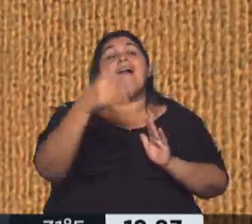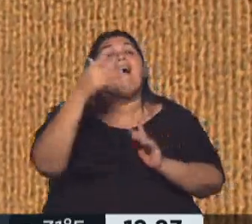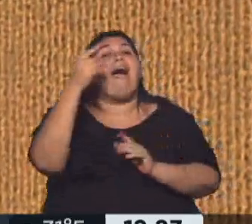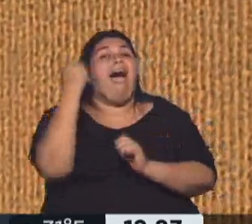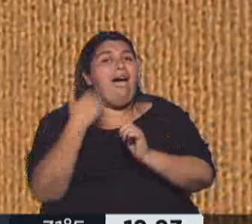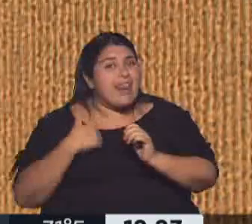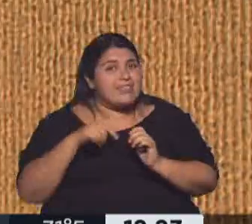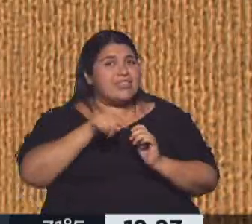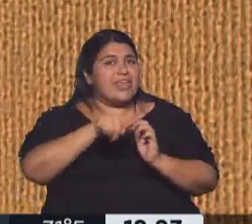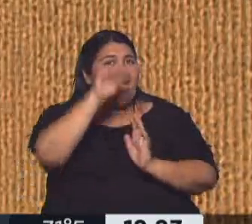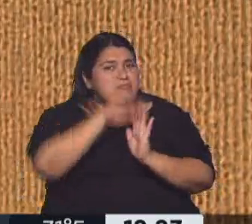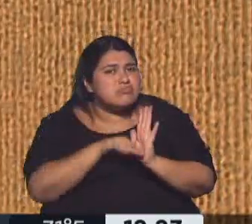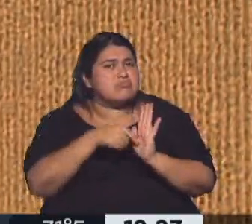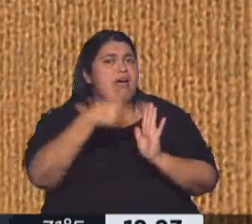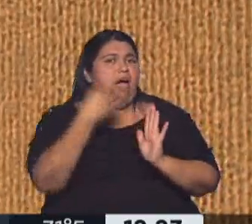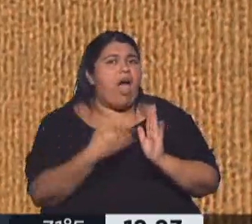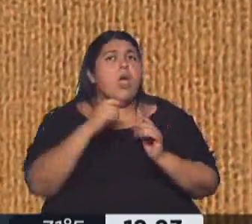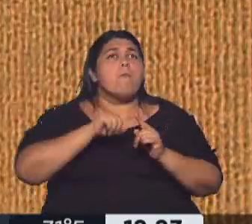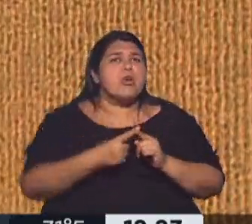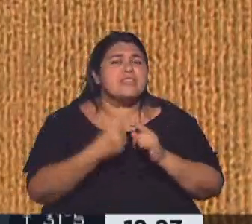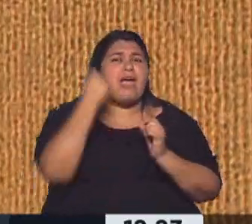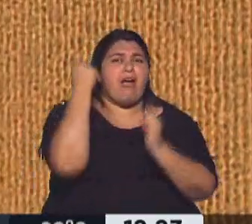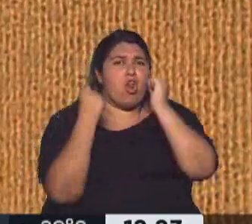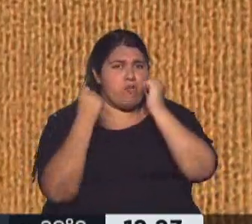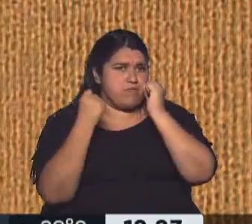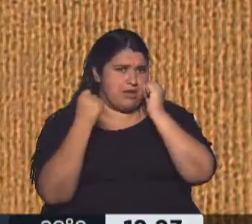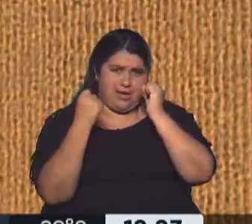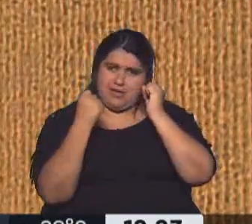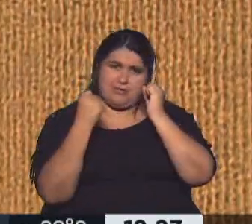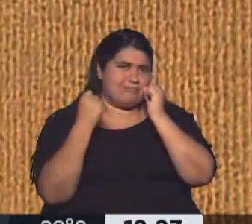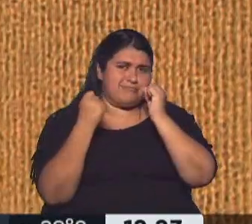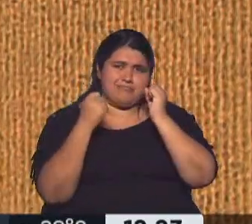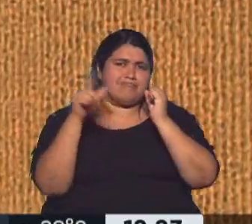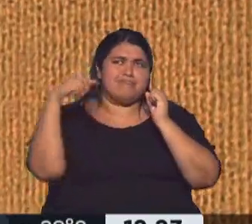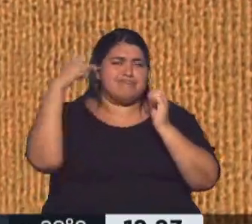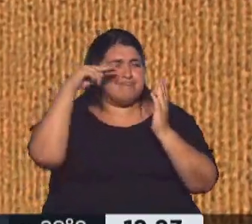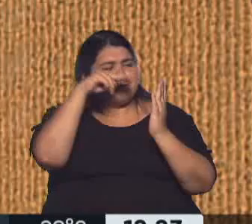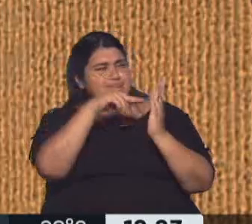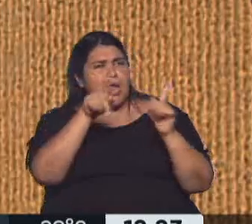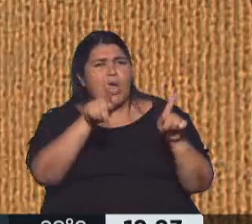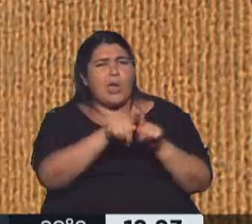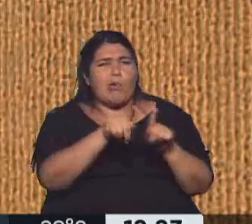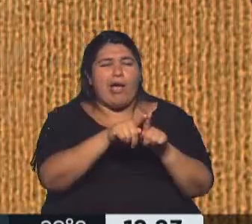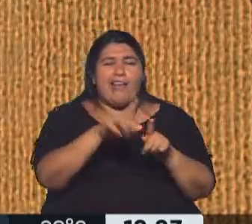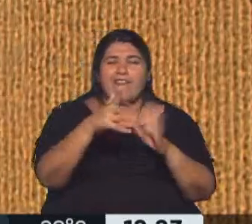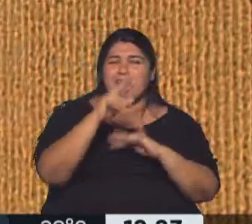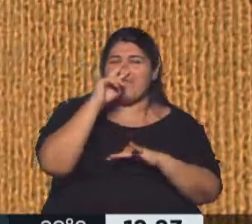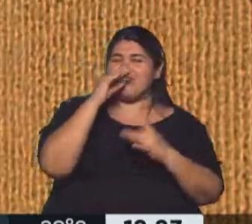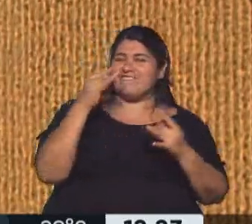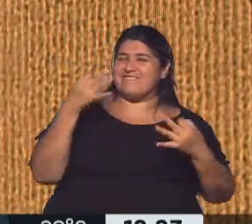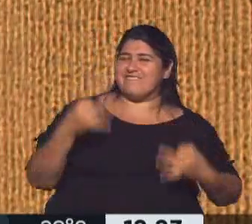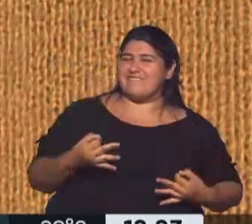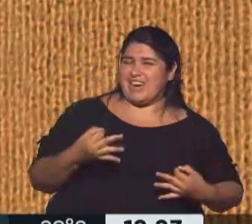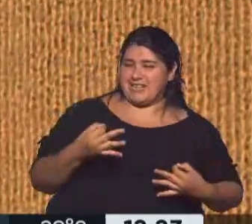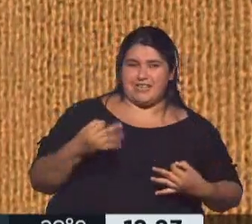que hacen que la política económica no pueda ser la que se lee en algunos libros de historia o de economía